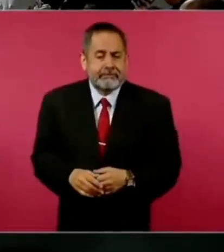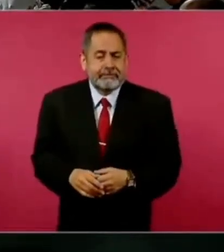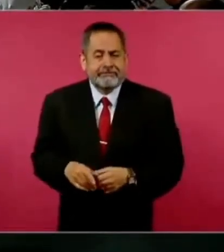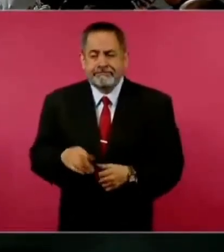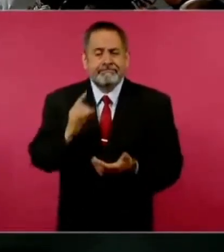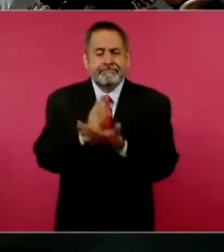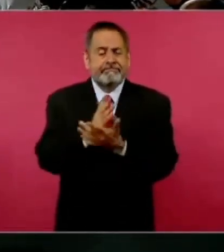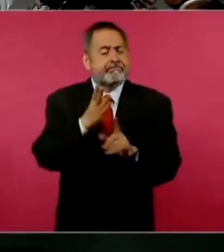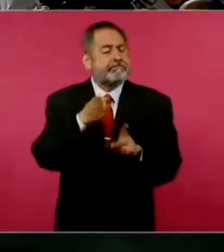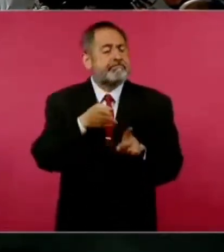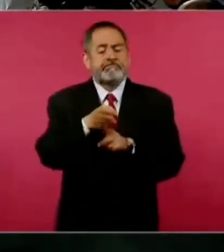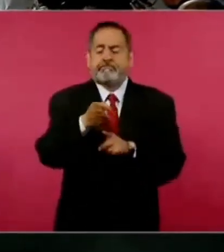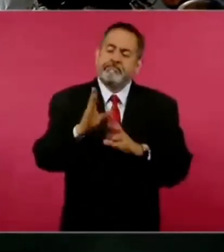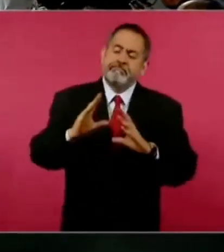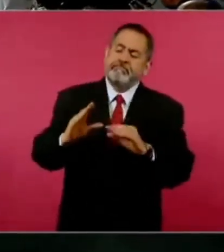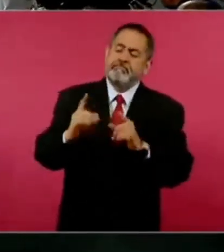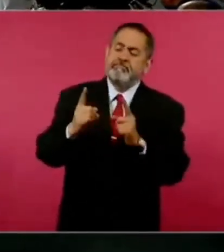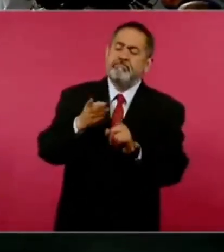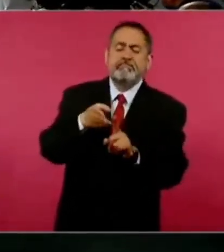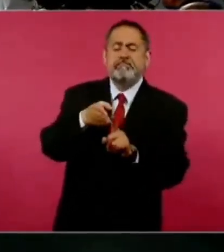únicamente